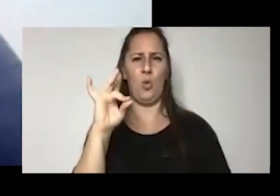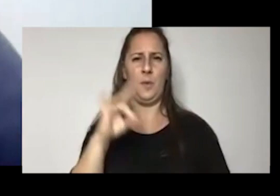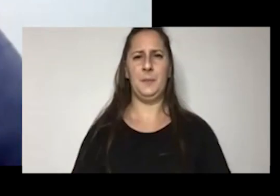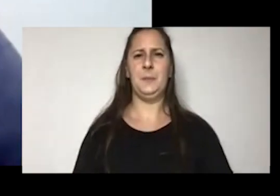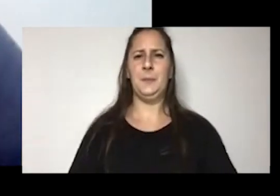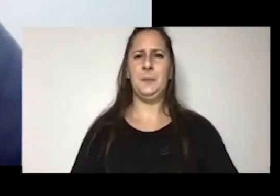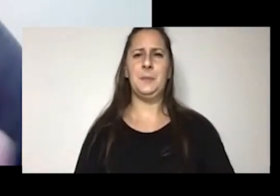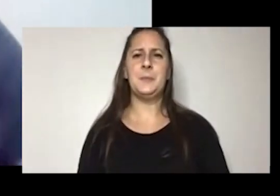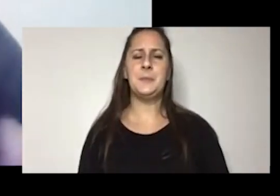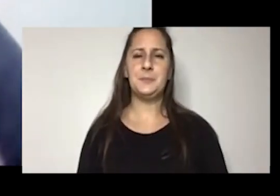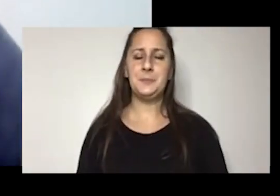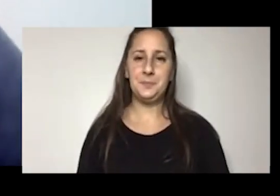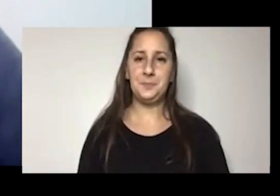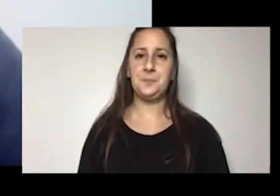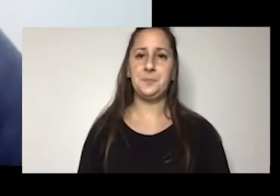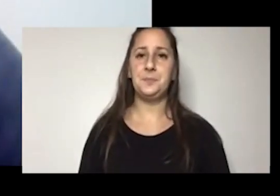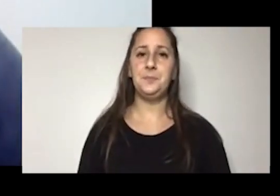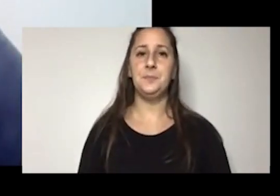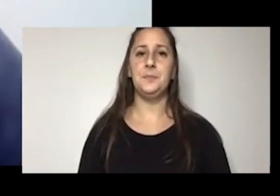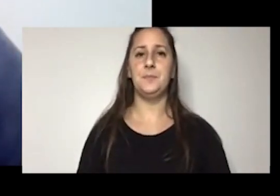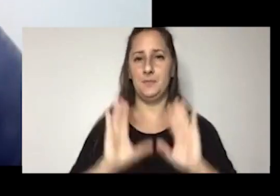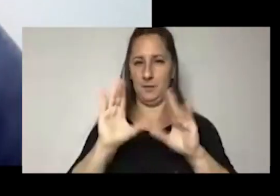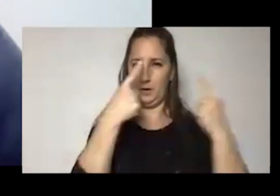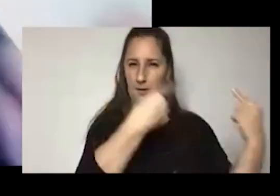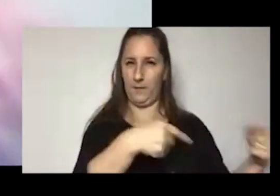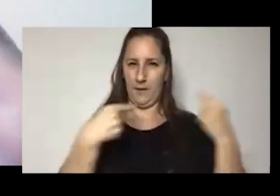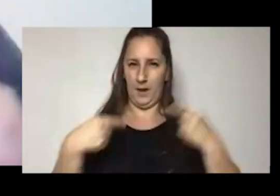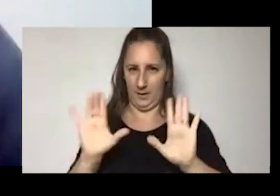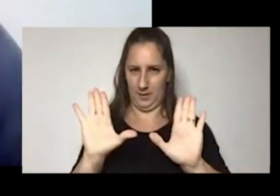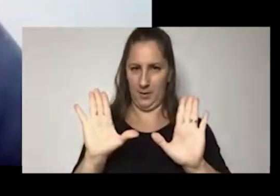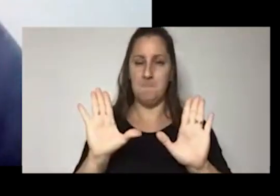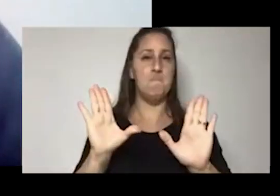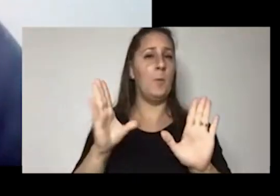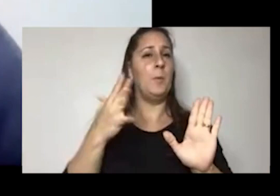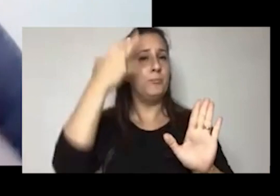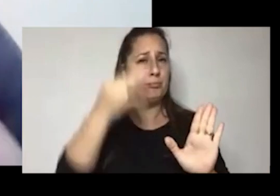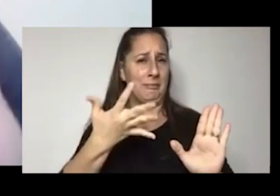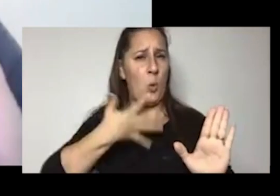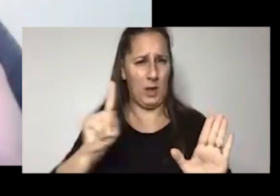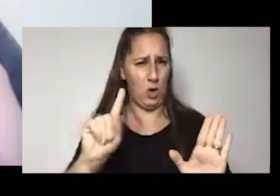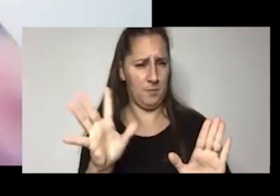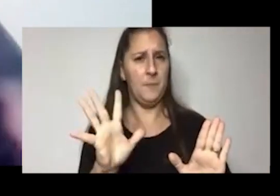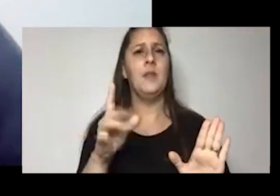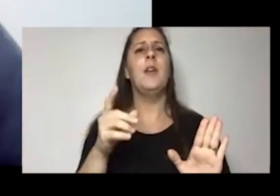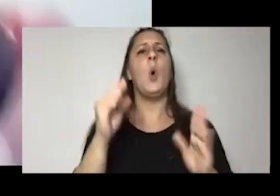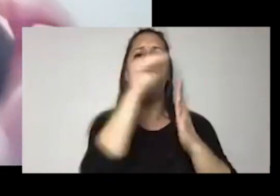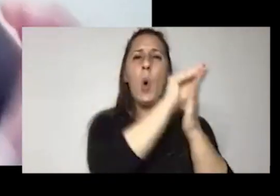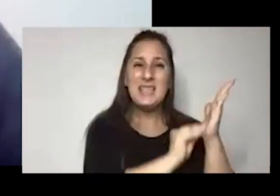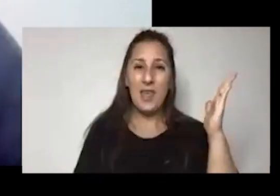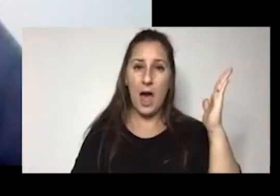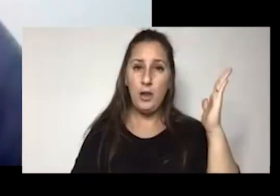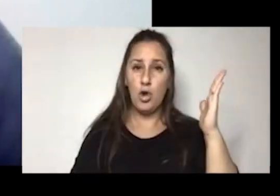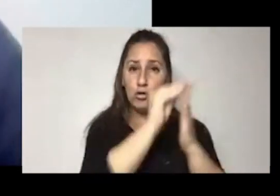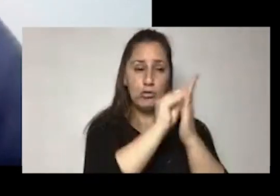Nosotros, a ver, son cuestiones distintas. No sé a qué te referís. Nuestra base de datos tiene que ver con lo que se releva en cuanto a